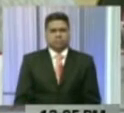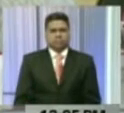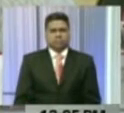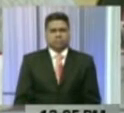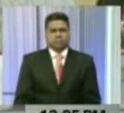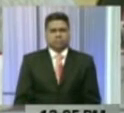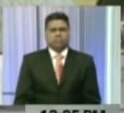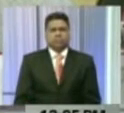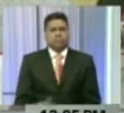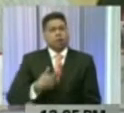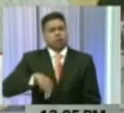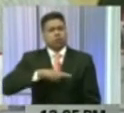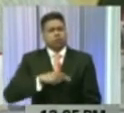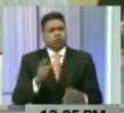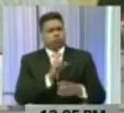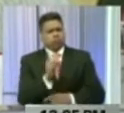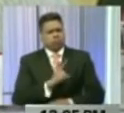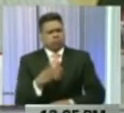oposición venezolana.